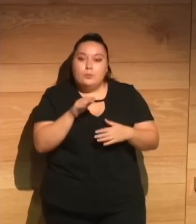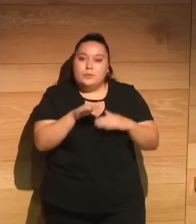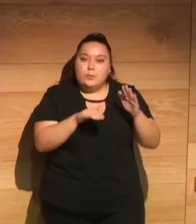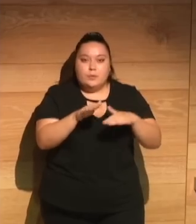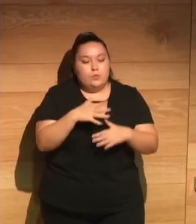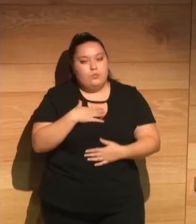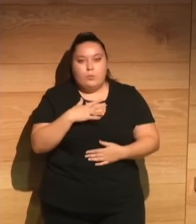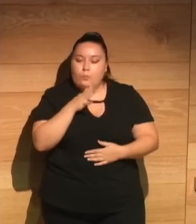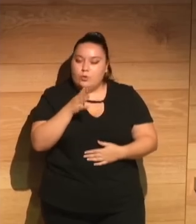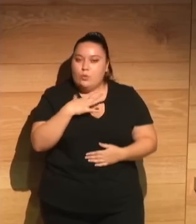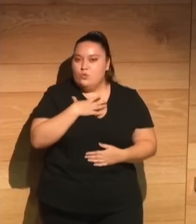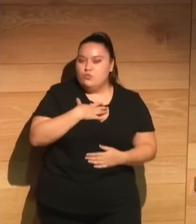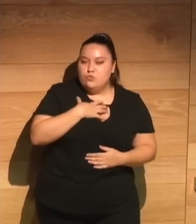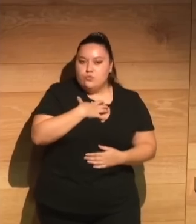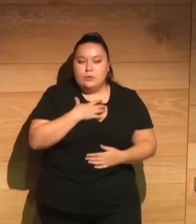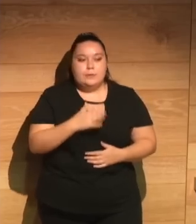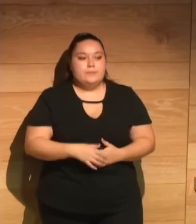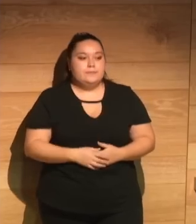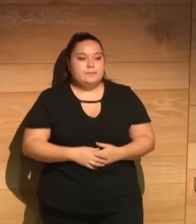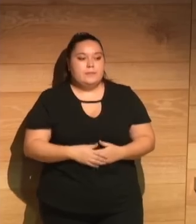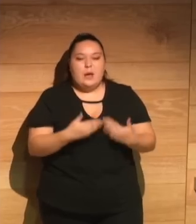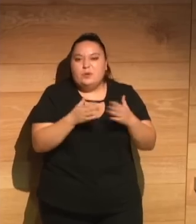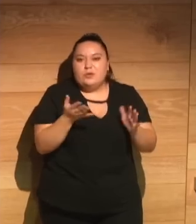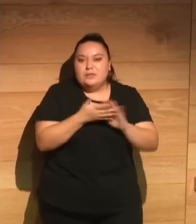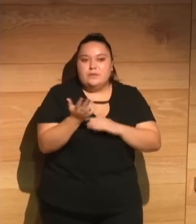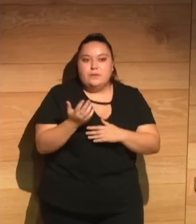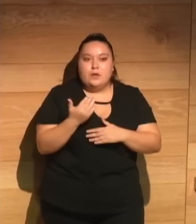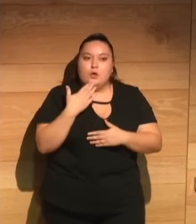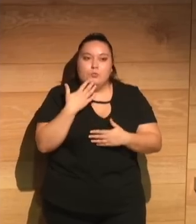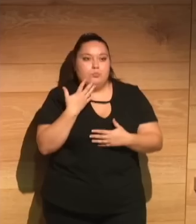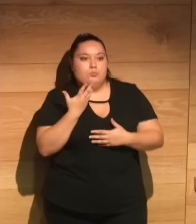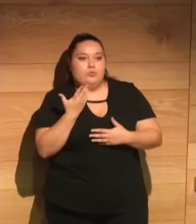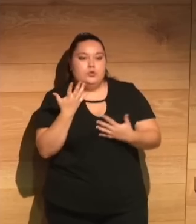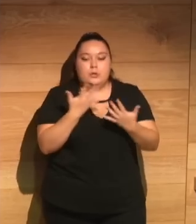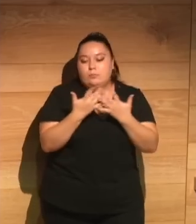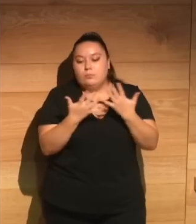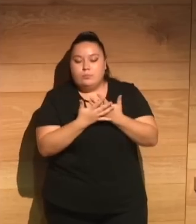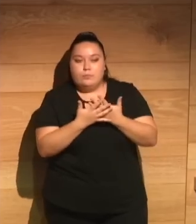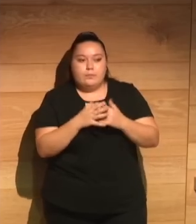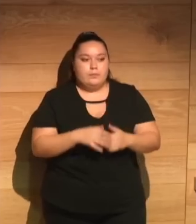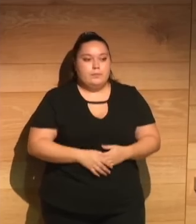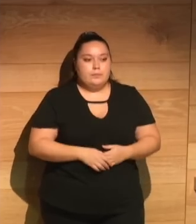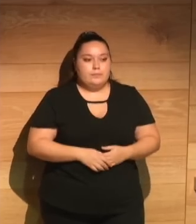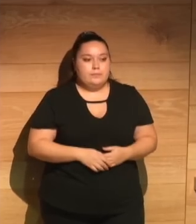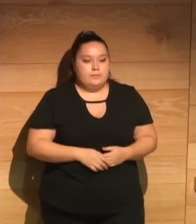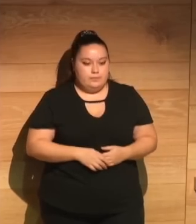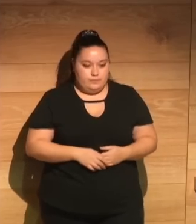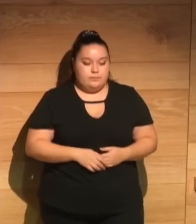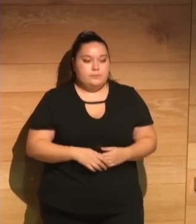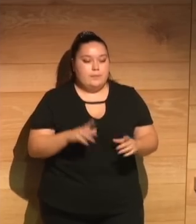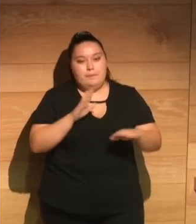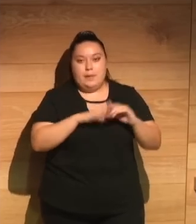paso, pues yo me sí, de forma muy, muy, muy, muy elemental. Vale. ¿Apertura qué es? Pero es la combinación de esto la que te permite fotografiar la imagen. Hacer una foto, vale.